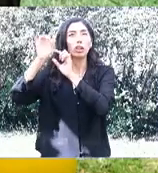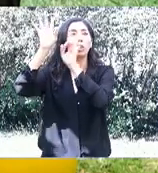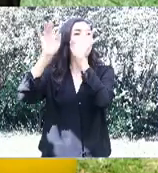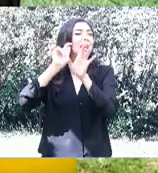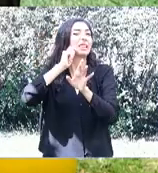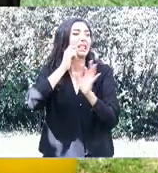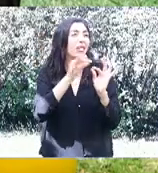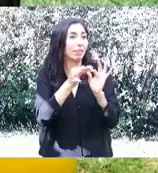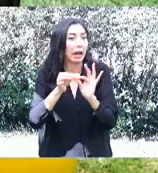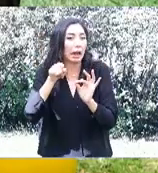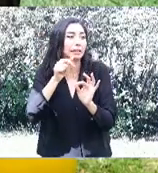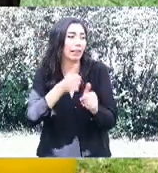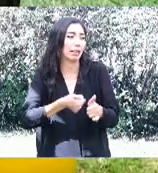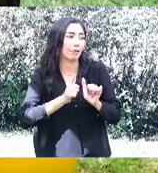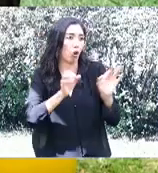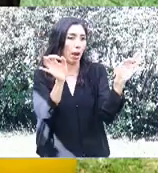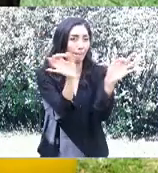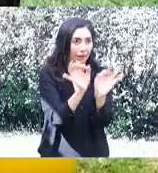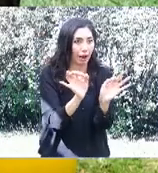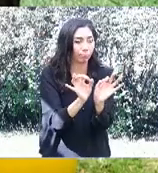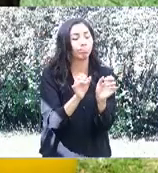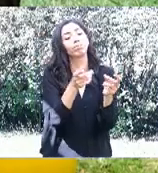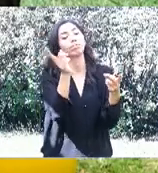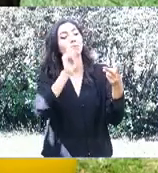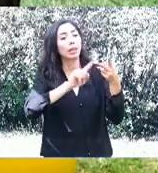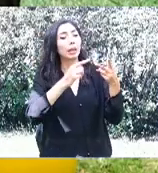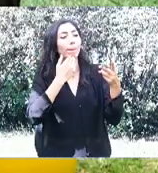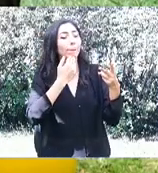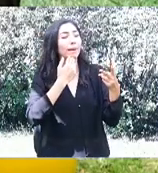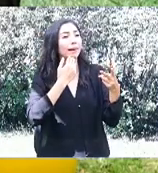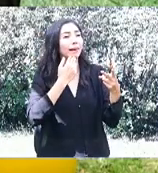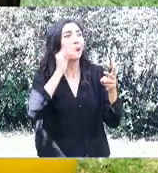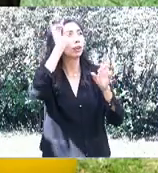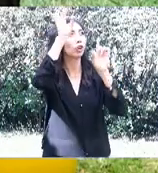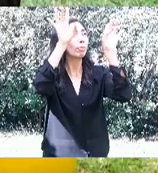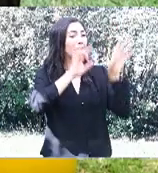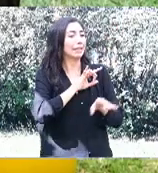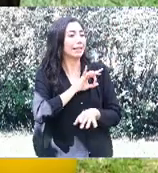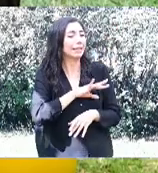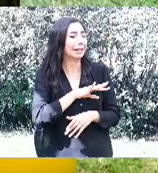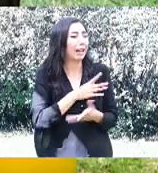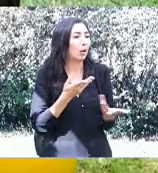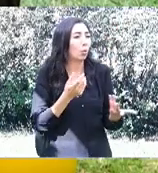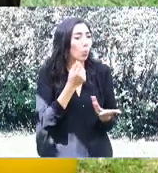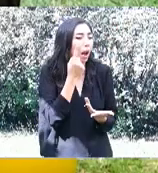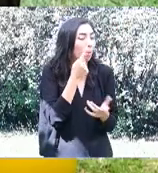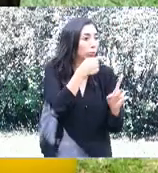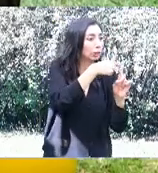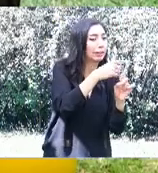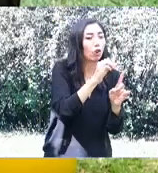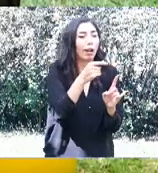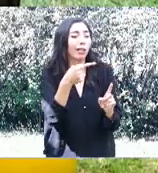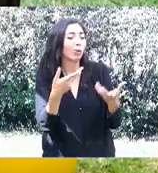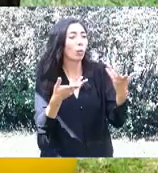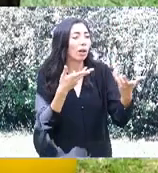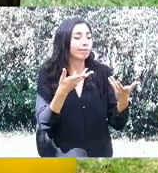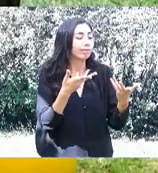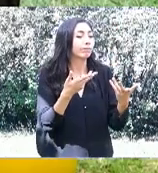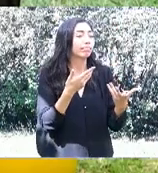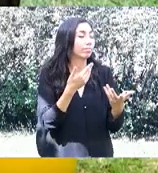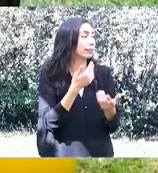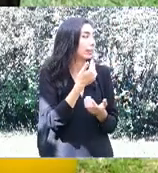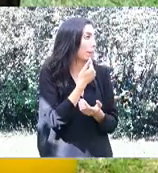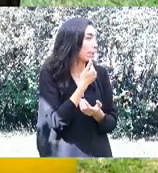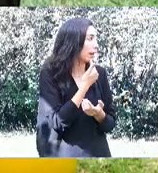también entender cuál sido el impacto que la astronomía ha tenido en chile y ahí eh probablemente dos imágenes eh super